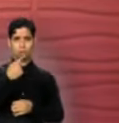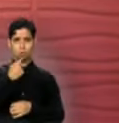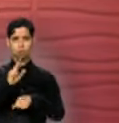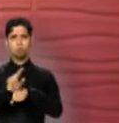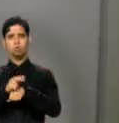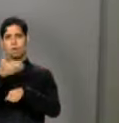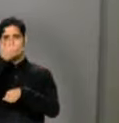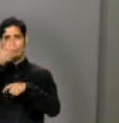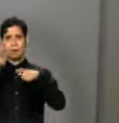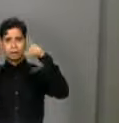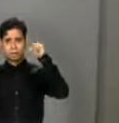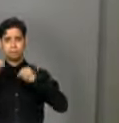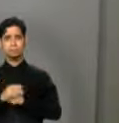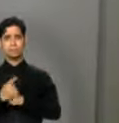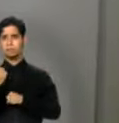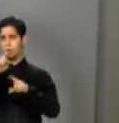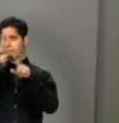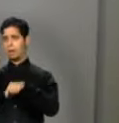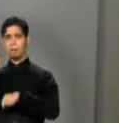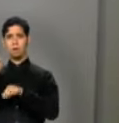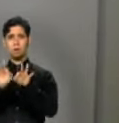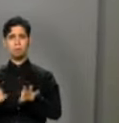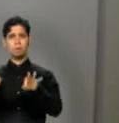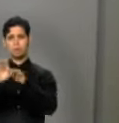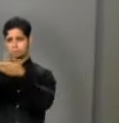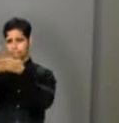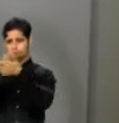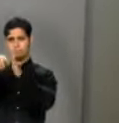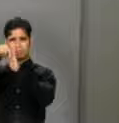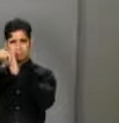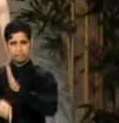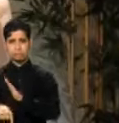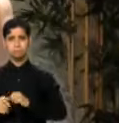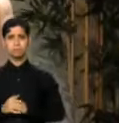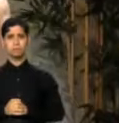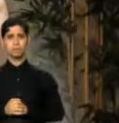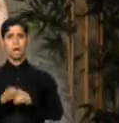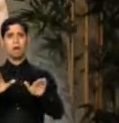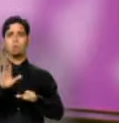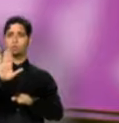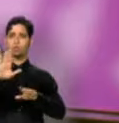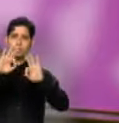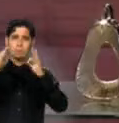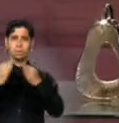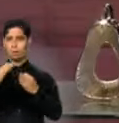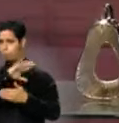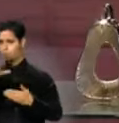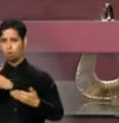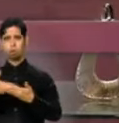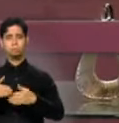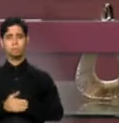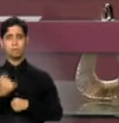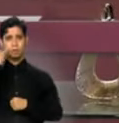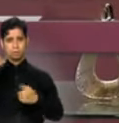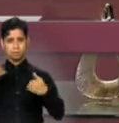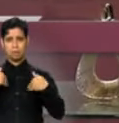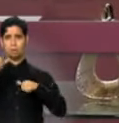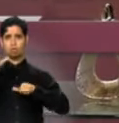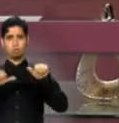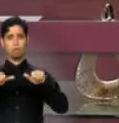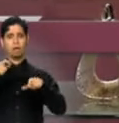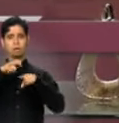usa mascarilla. Cada vez que uses el baño, asegúrate de limpiarlo con desinfectante. Hazlo por tu familia. Por todos. Si tienes preguntas,